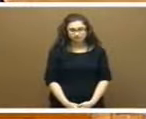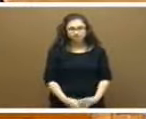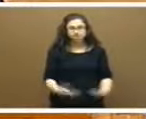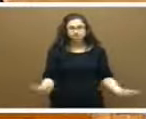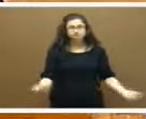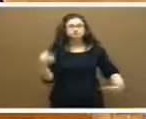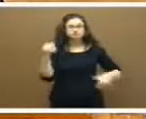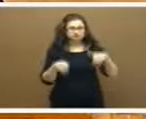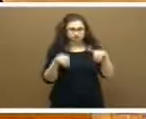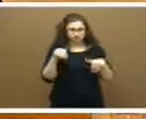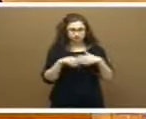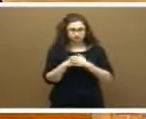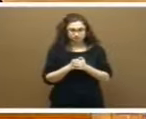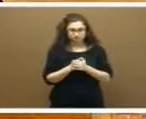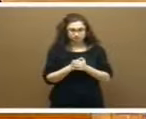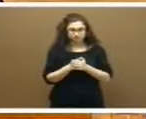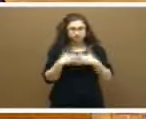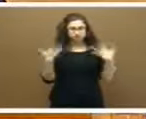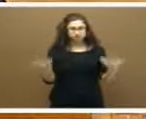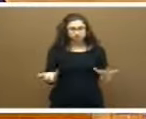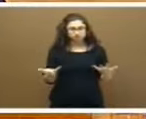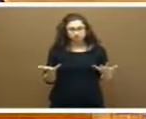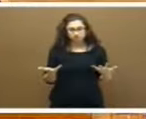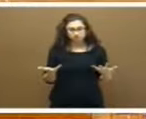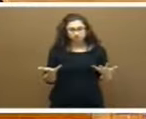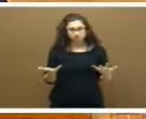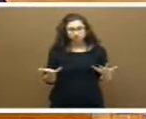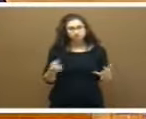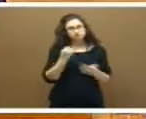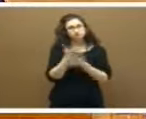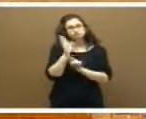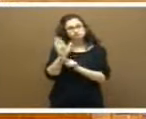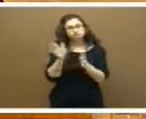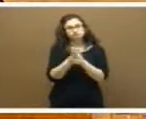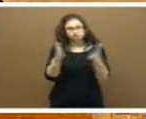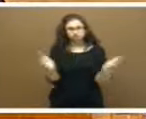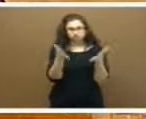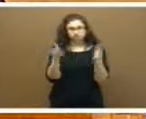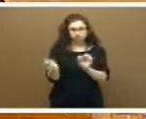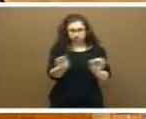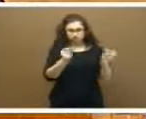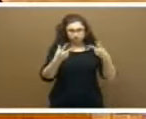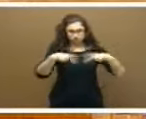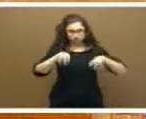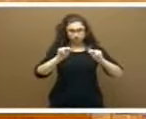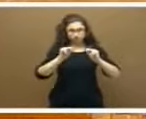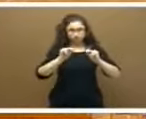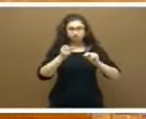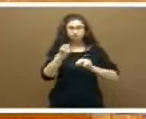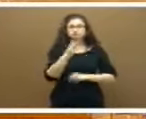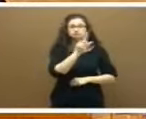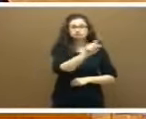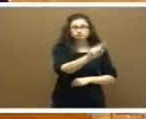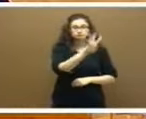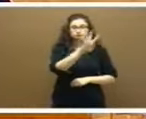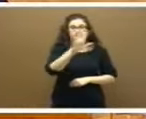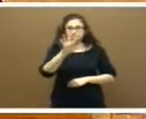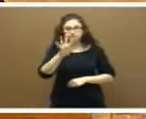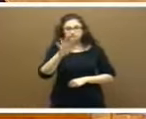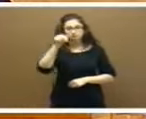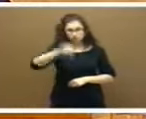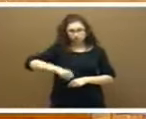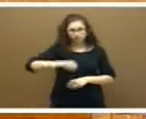Someto a la consideración de la Cámara, señorías, por tanto, la presente propuesta de impulso una vez debatida. Propuesta de impulso número 145 ante